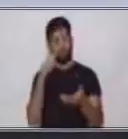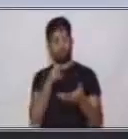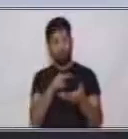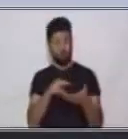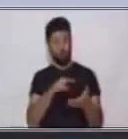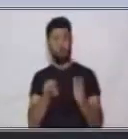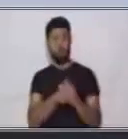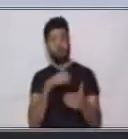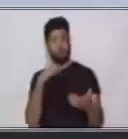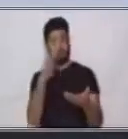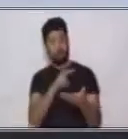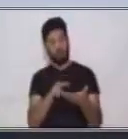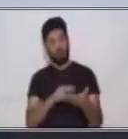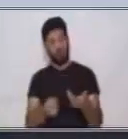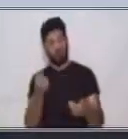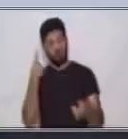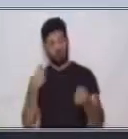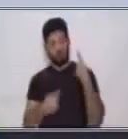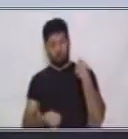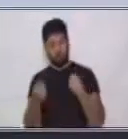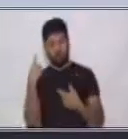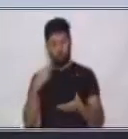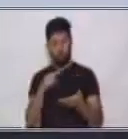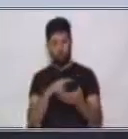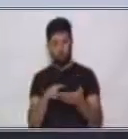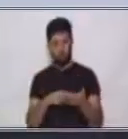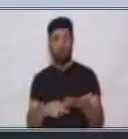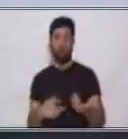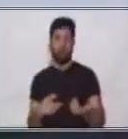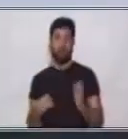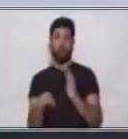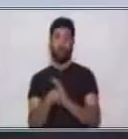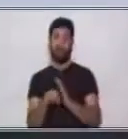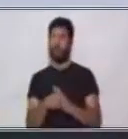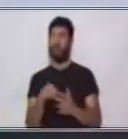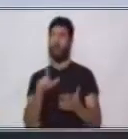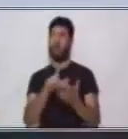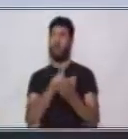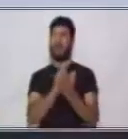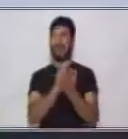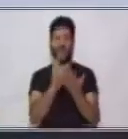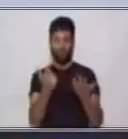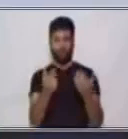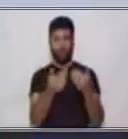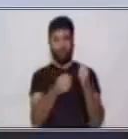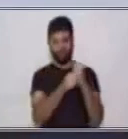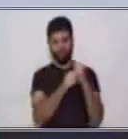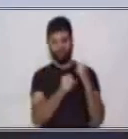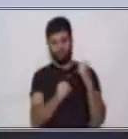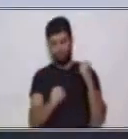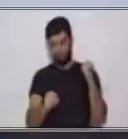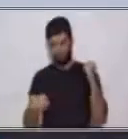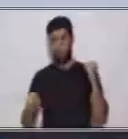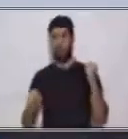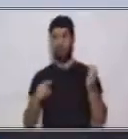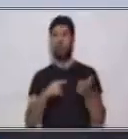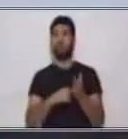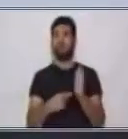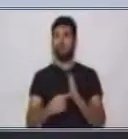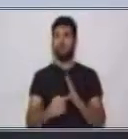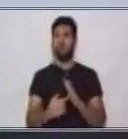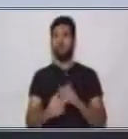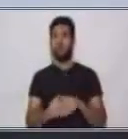a grandes rasgos? Principalmente la lectura extensiva es toda aquella lectura que va a